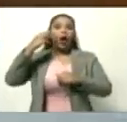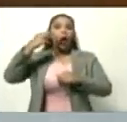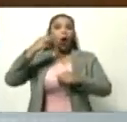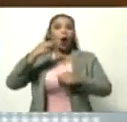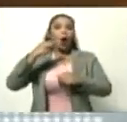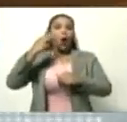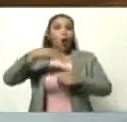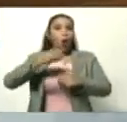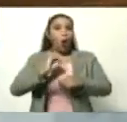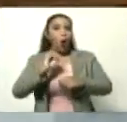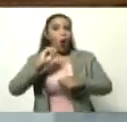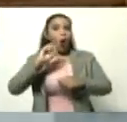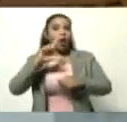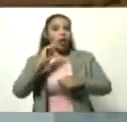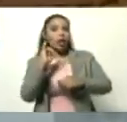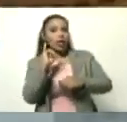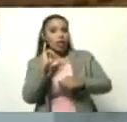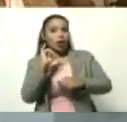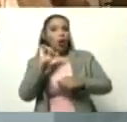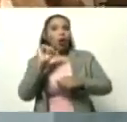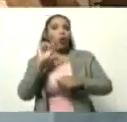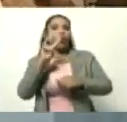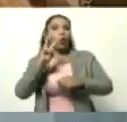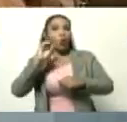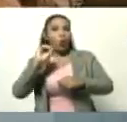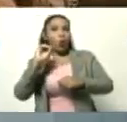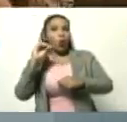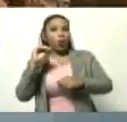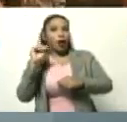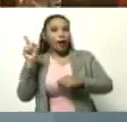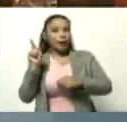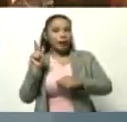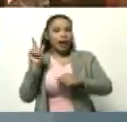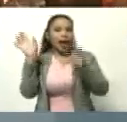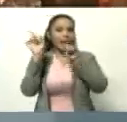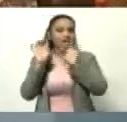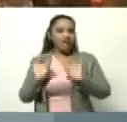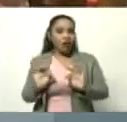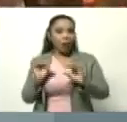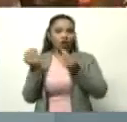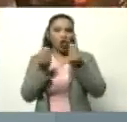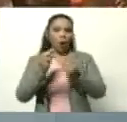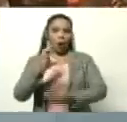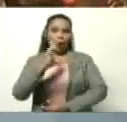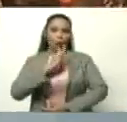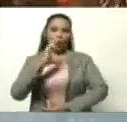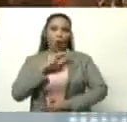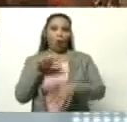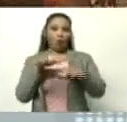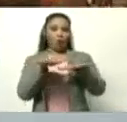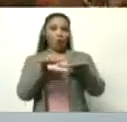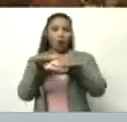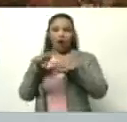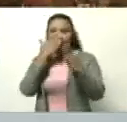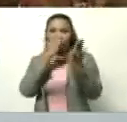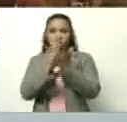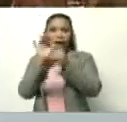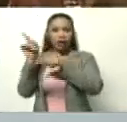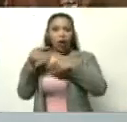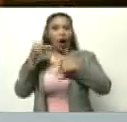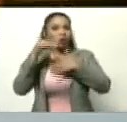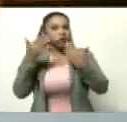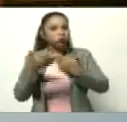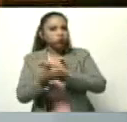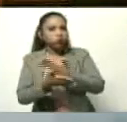sino como un un modelo estético un modelo de dominación frente a eso hay que